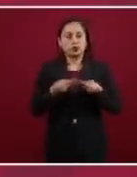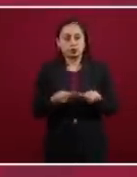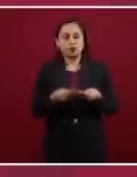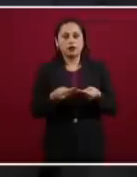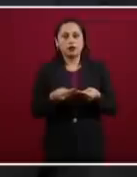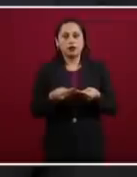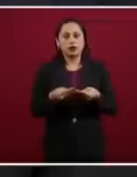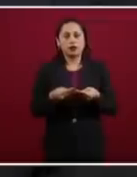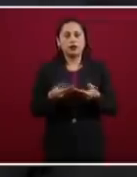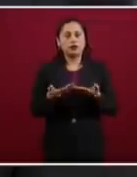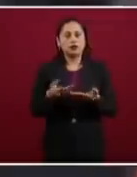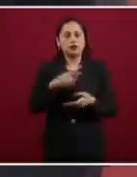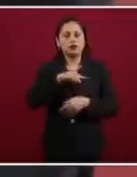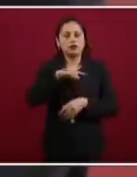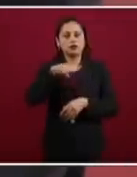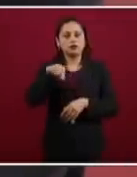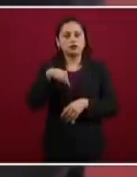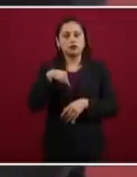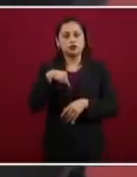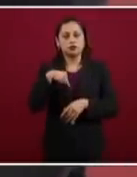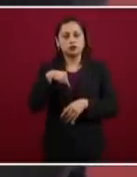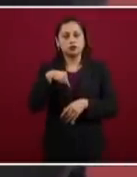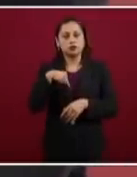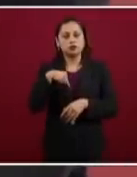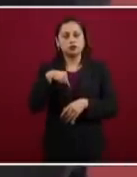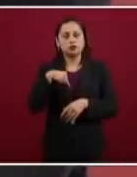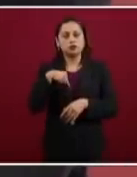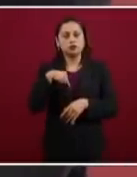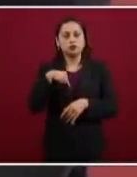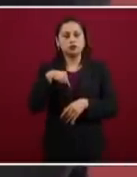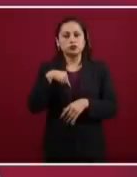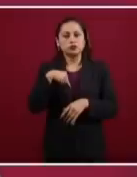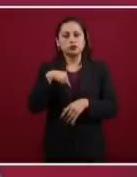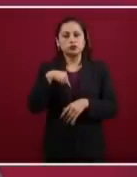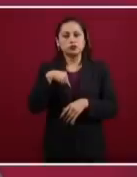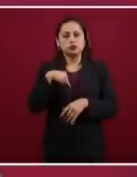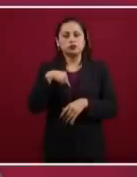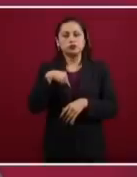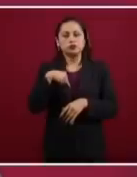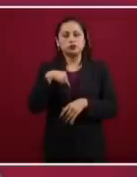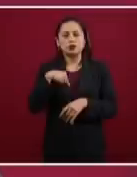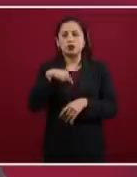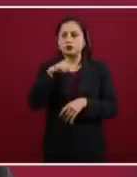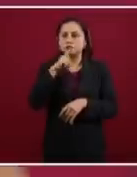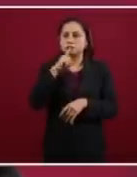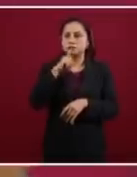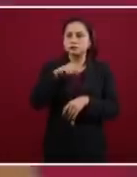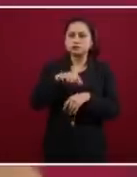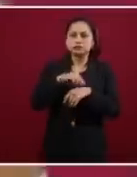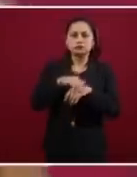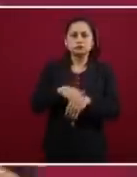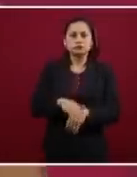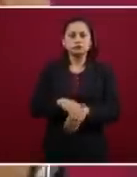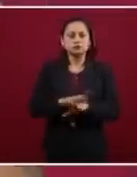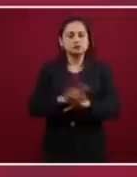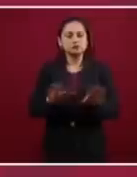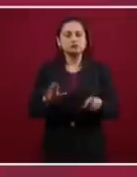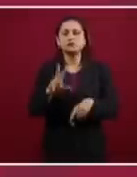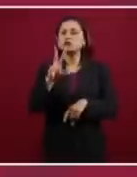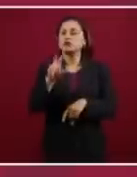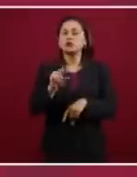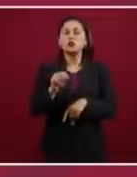no vamos a caer pues en la autocomplacencia tenemos que tener capacidad